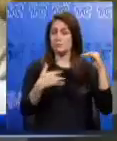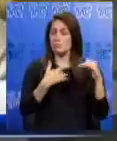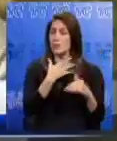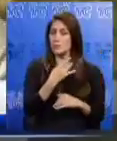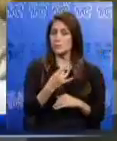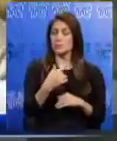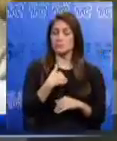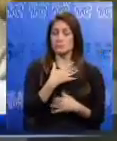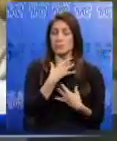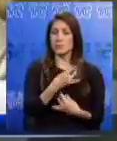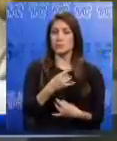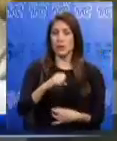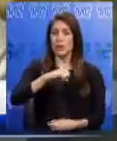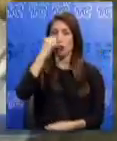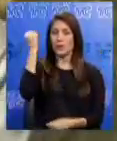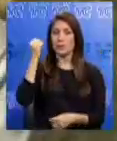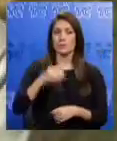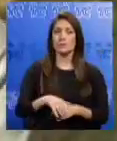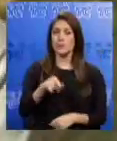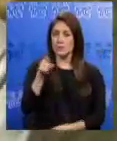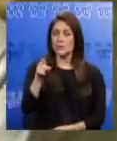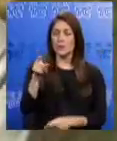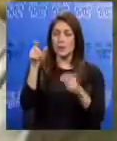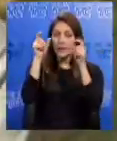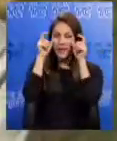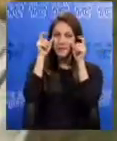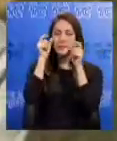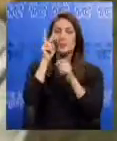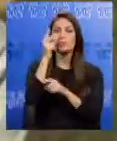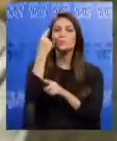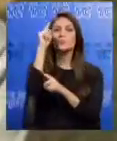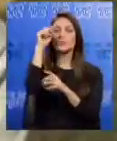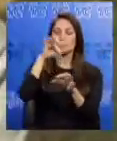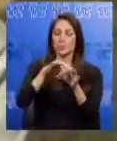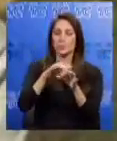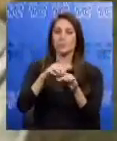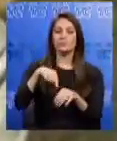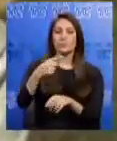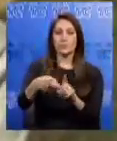y me gusta la idea de ganarle a usted, señor Lazo, por más de 2 millones de votos en la segunda vuelta.